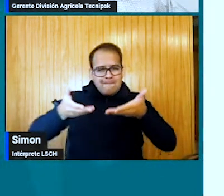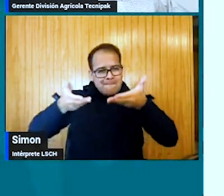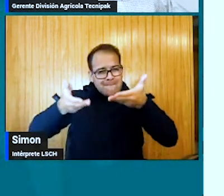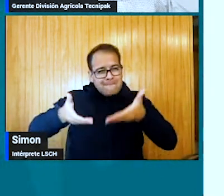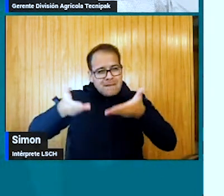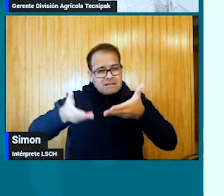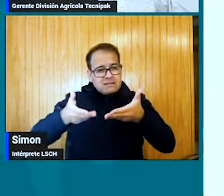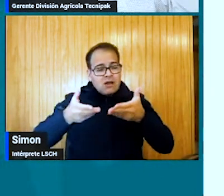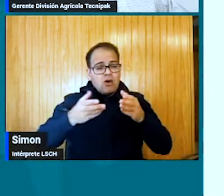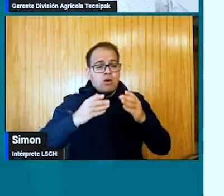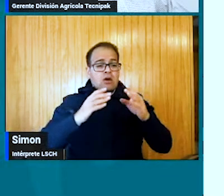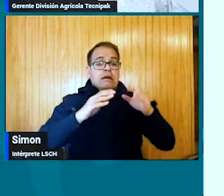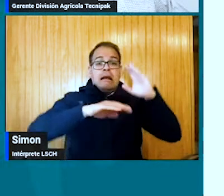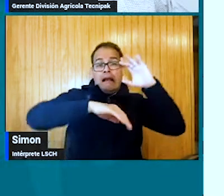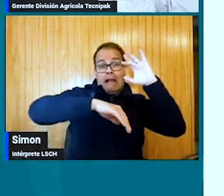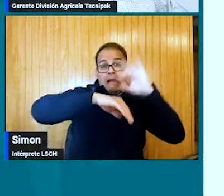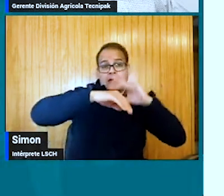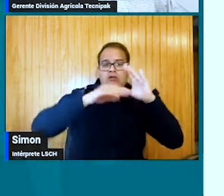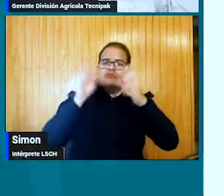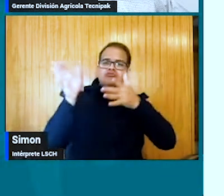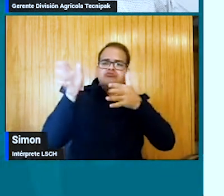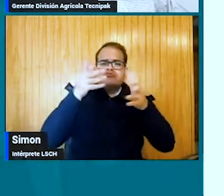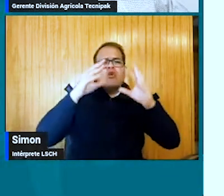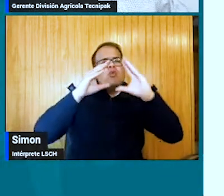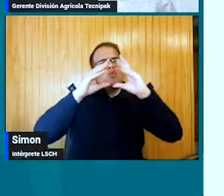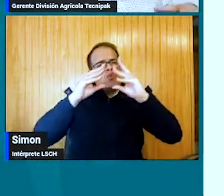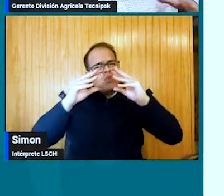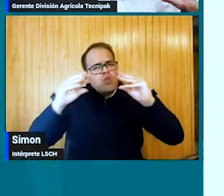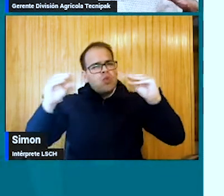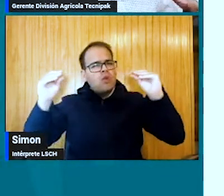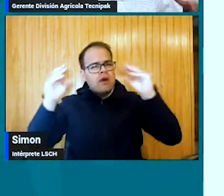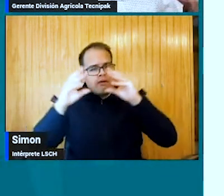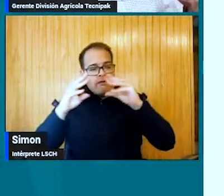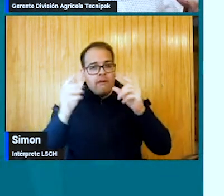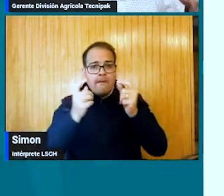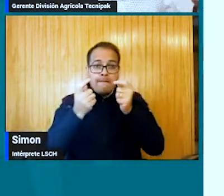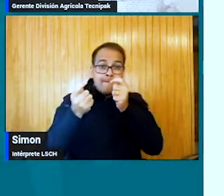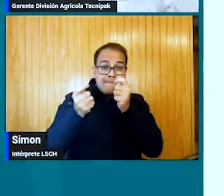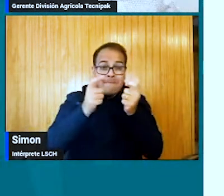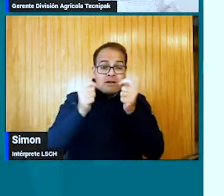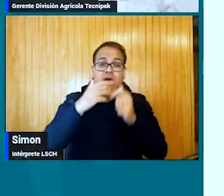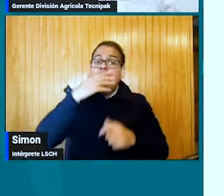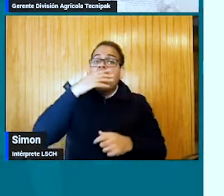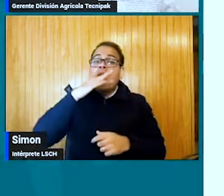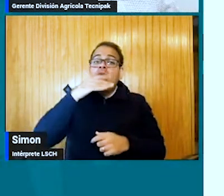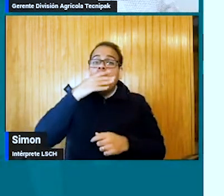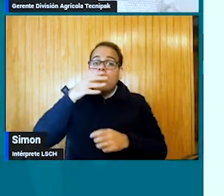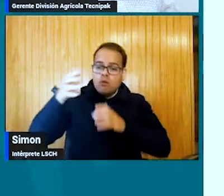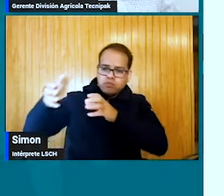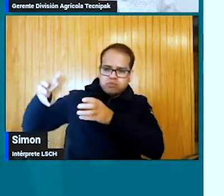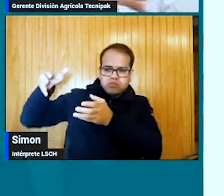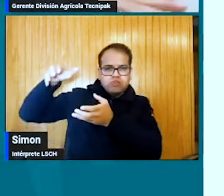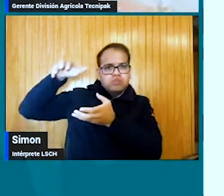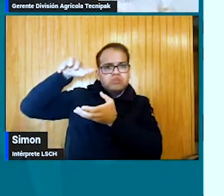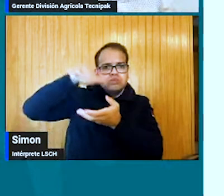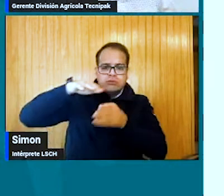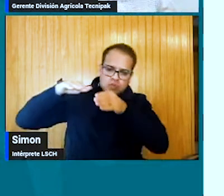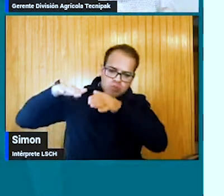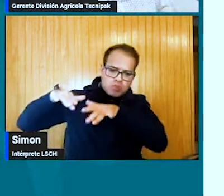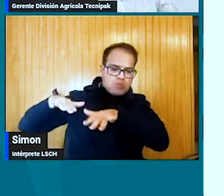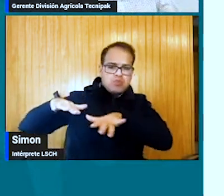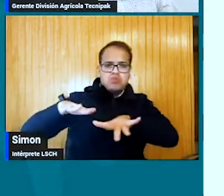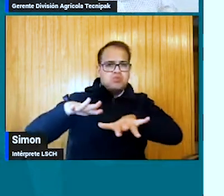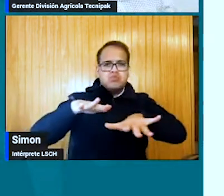por lo tanto, es igual que el agua. O sea, si uno da vuelta un balde de agua, este va a correr y